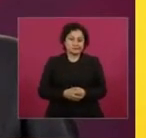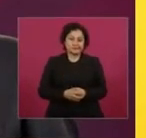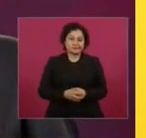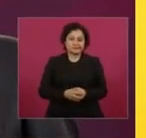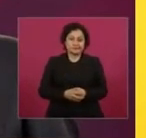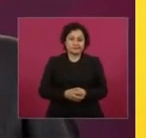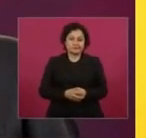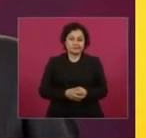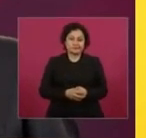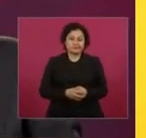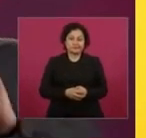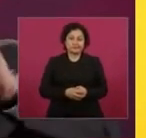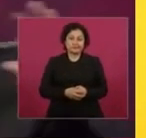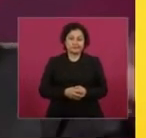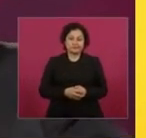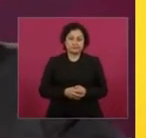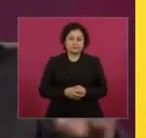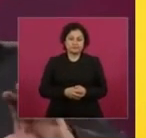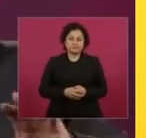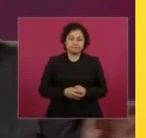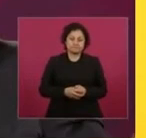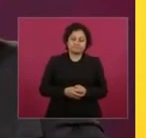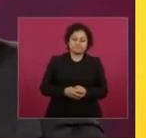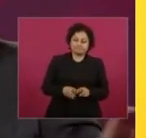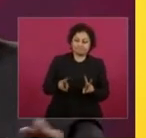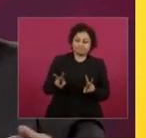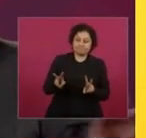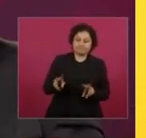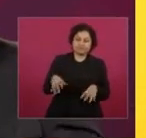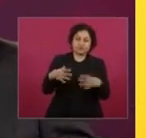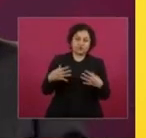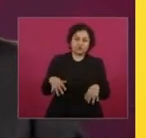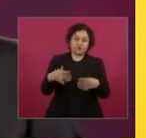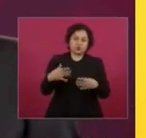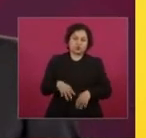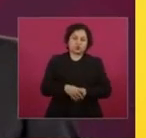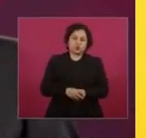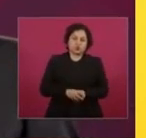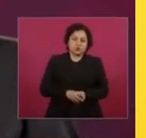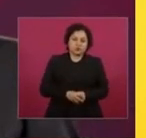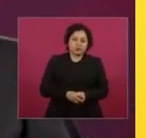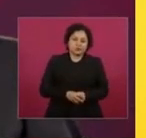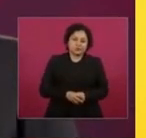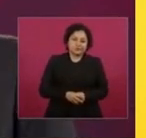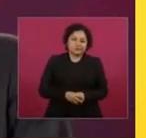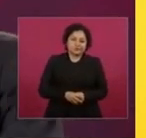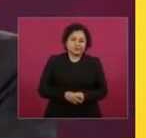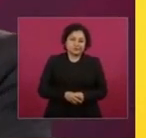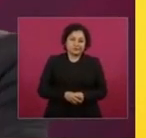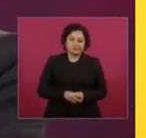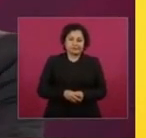¿Ya? Y yo no. ¿Se queda en blanco? Estoy.